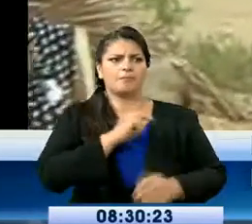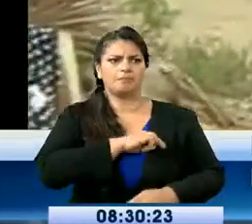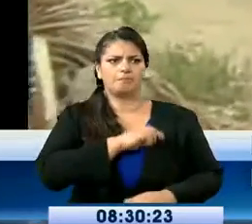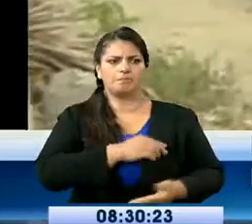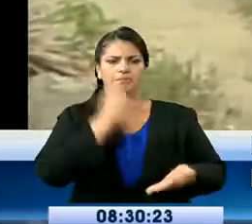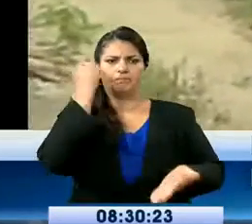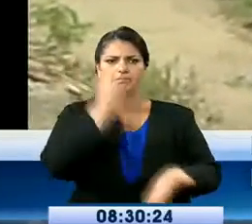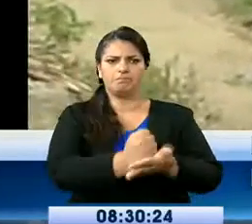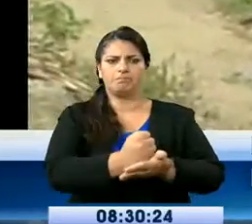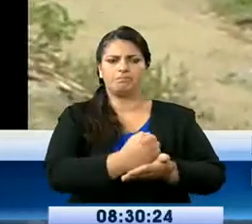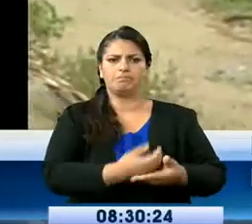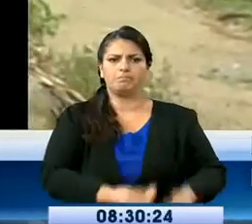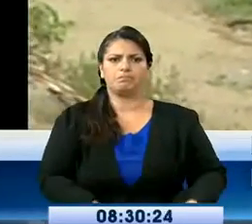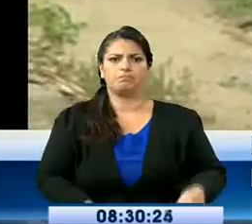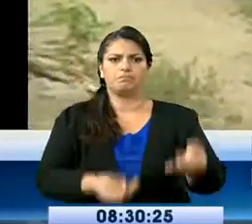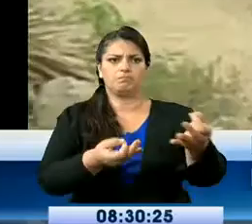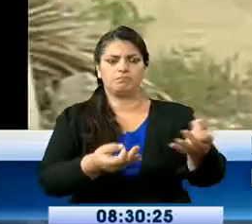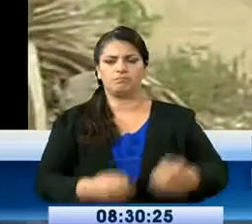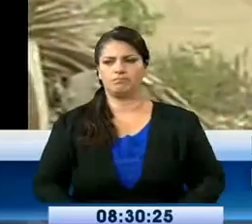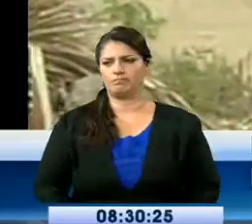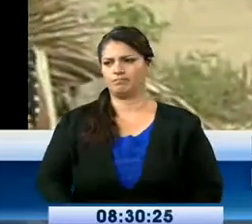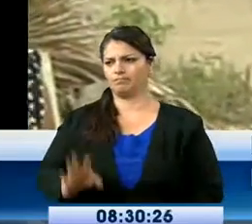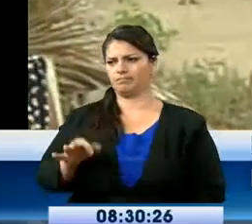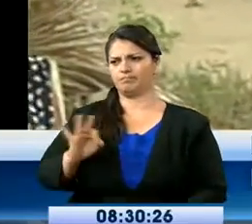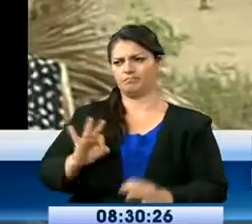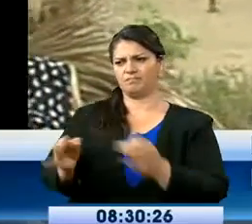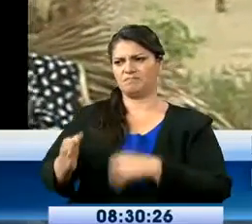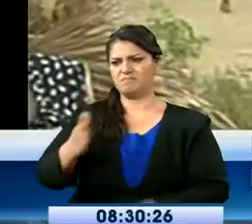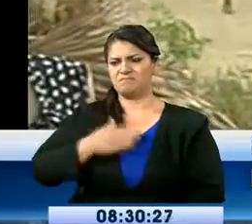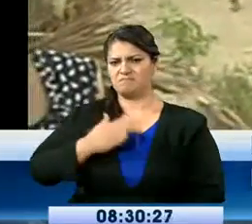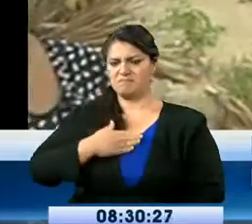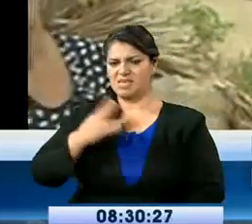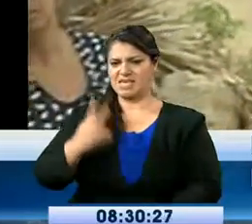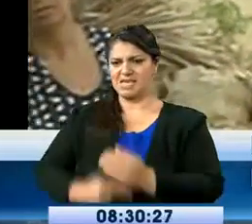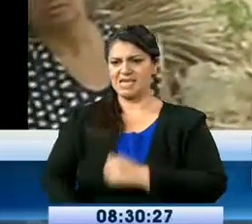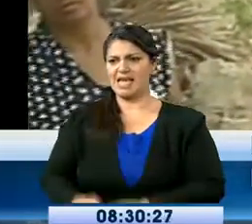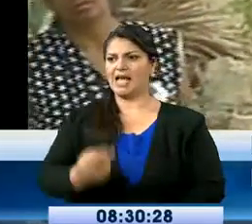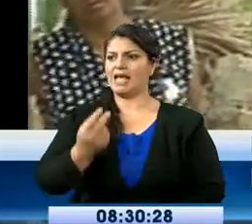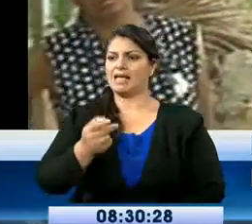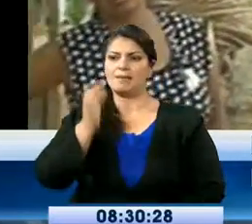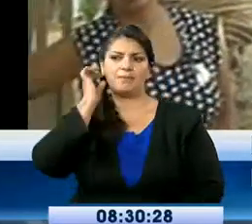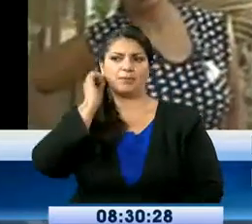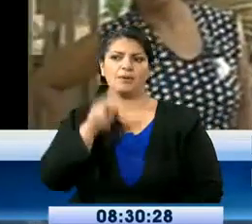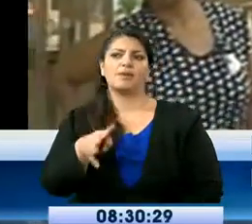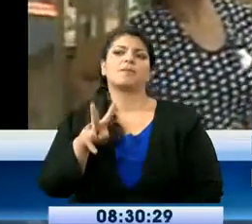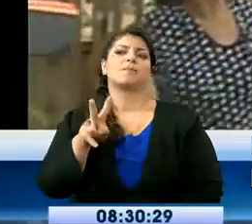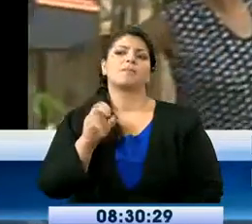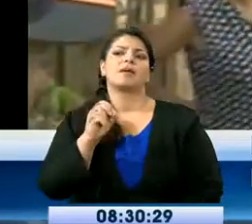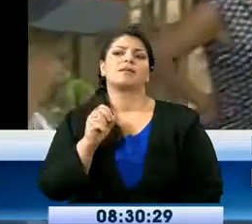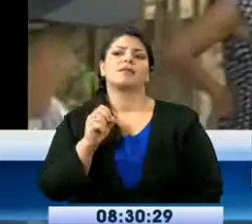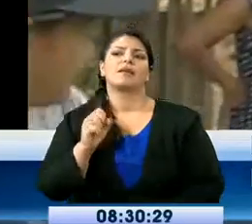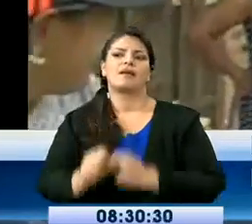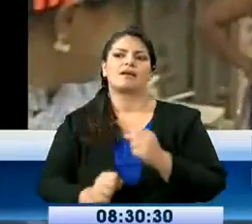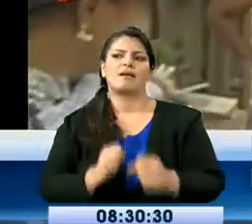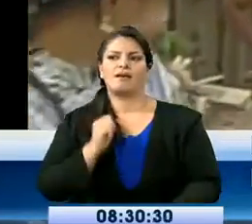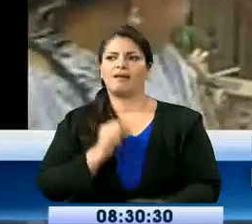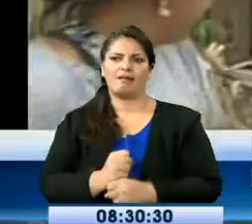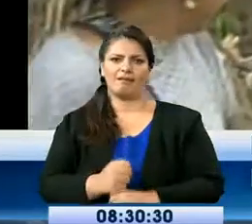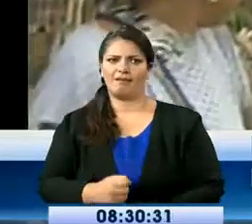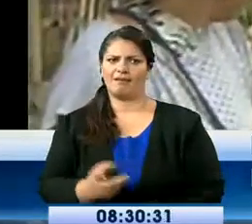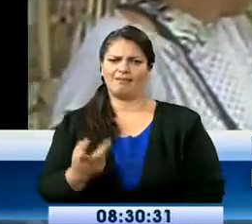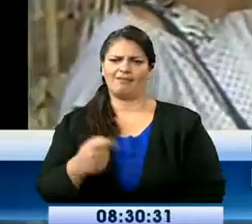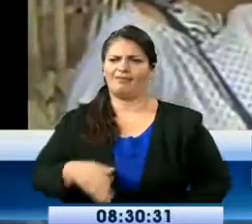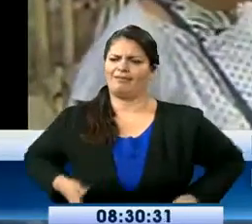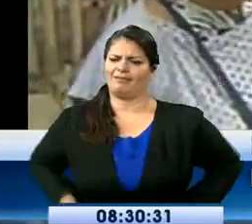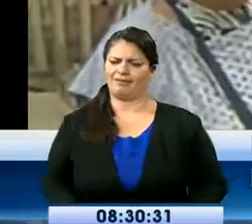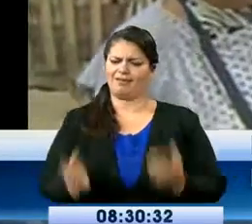legalizados... Mi niña tiene 20 años de aquí. Mi niña tiene 21 años, la que estuvo ahorita aquí, tiene 21 años. Y